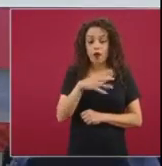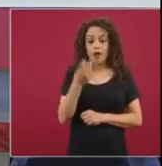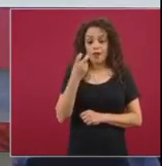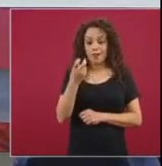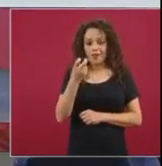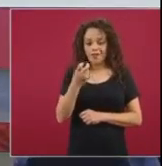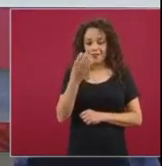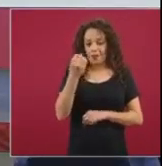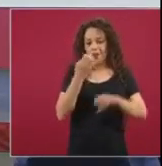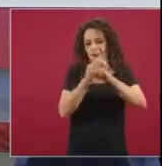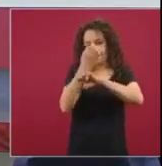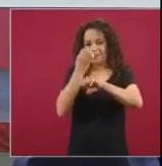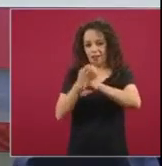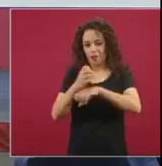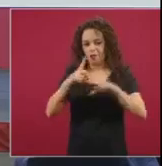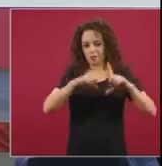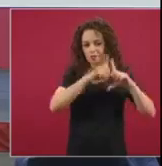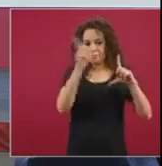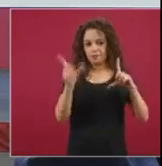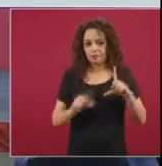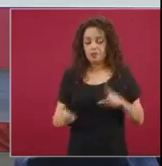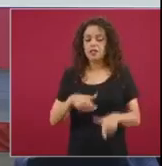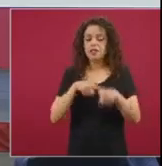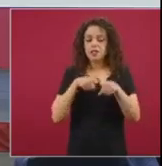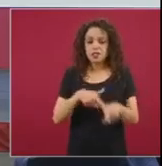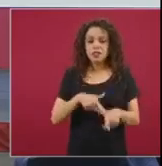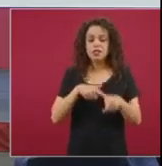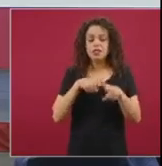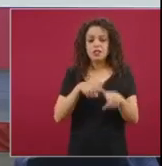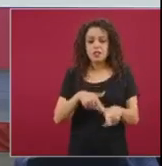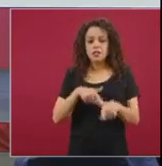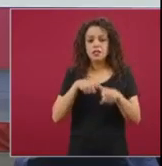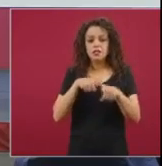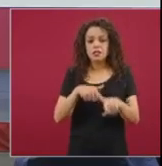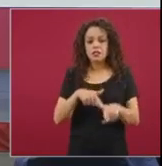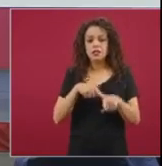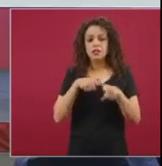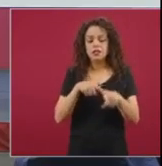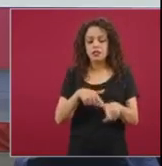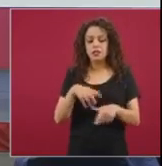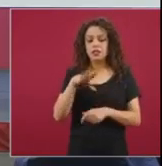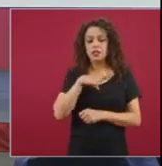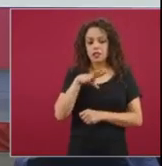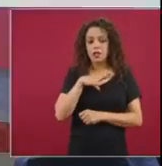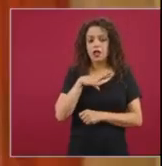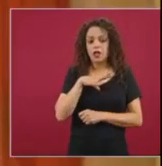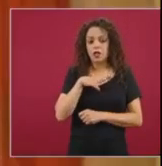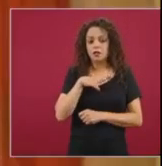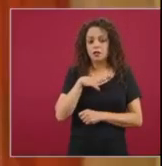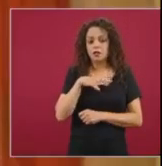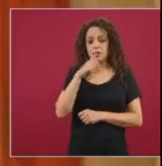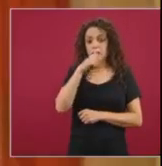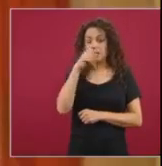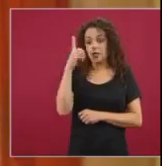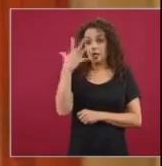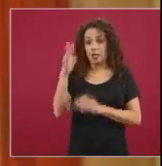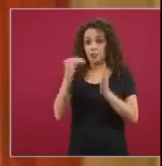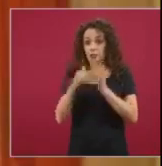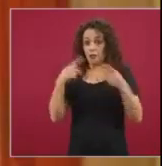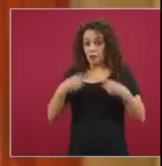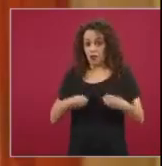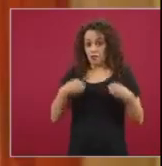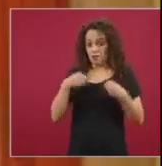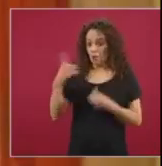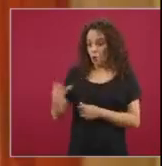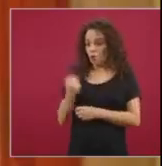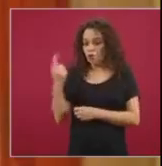de la República, que siguen teniendo prevalencias por arriba de una persona por cada 10,000 habitantes. Entonces, como ven, eso nos